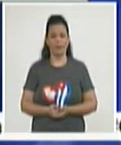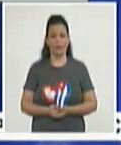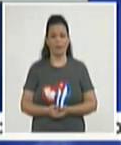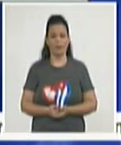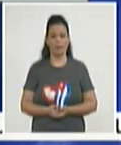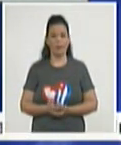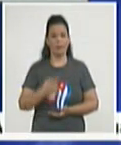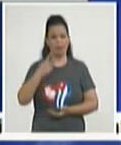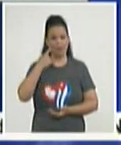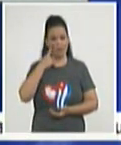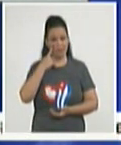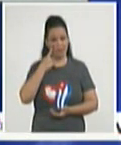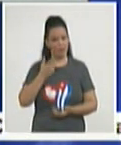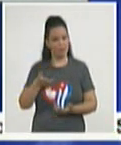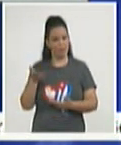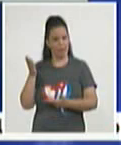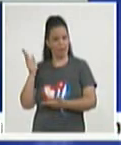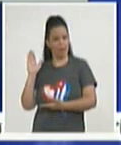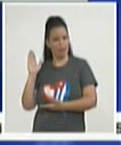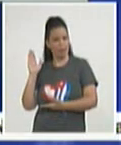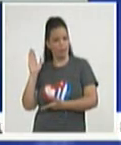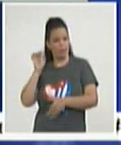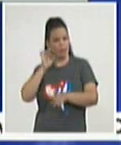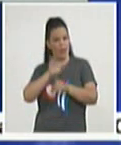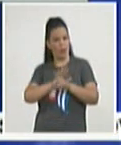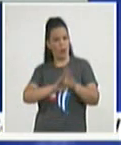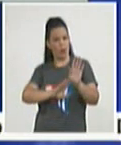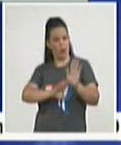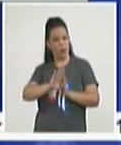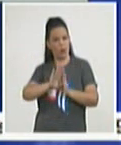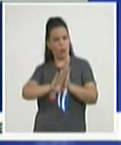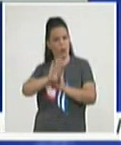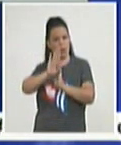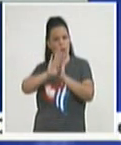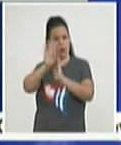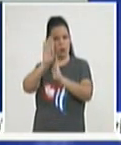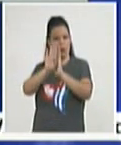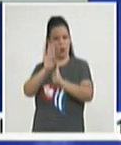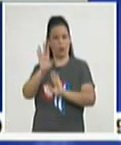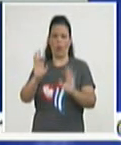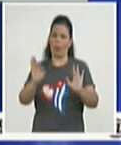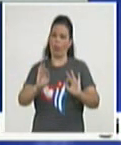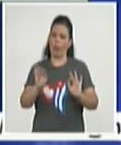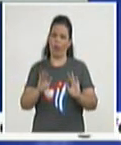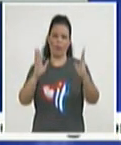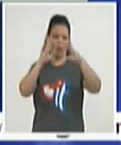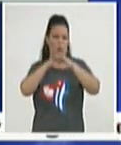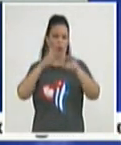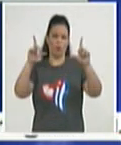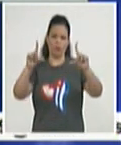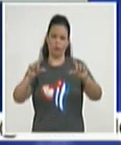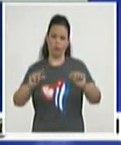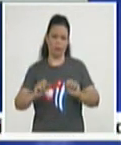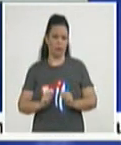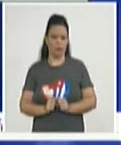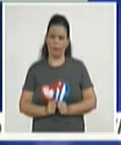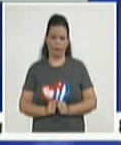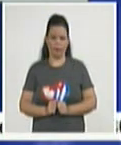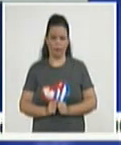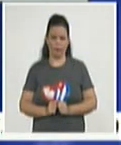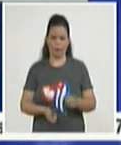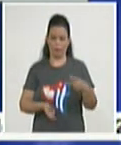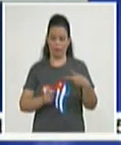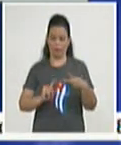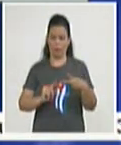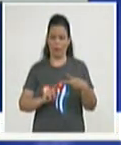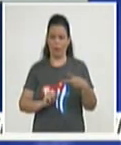se ve en la curva, que se va incrementando. No se logra una disminución. Segundo,